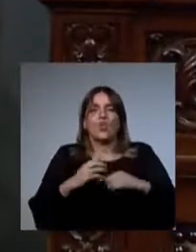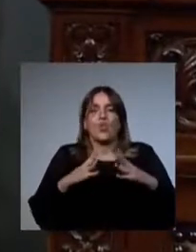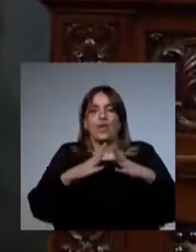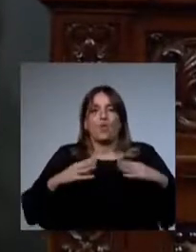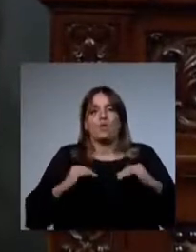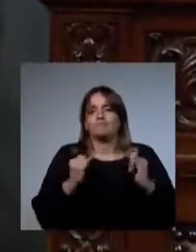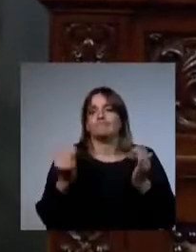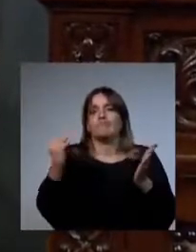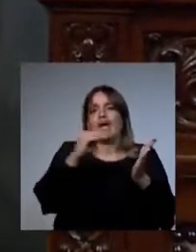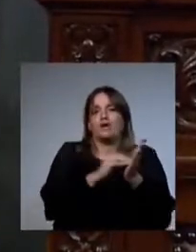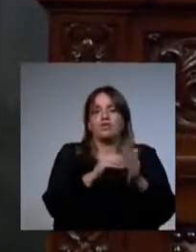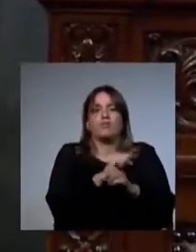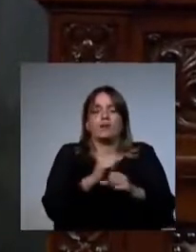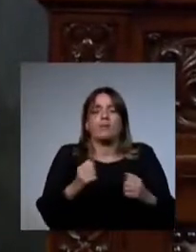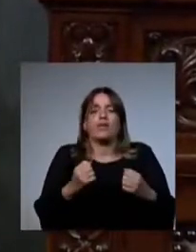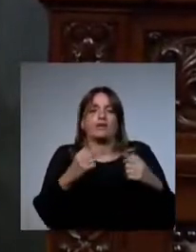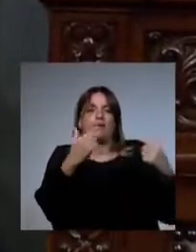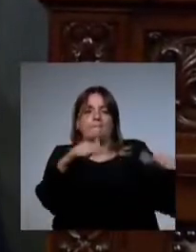dicho beneficio.